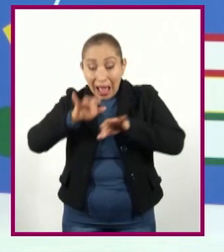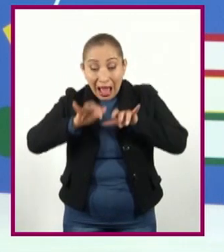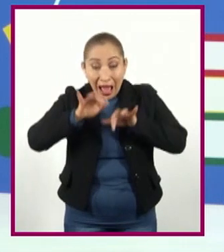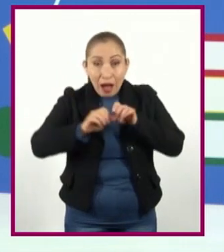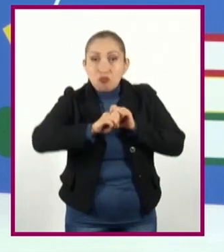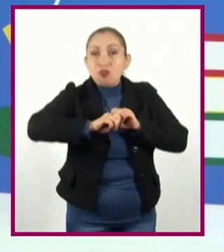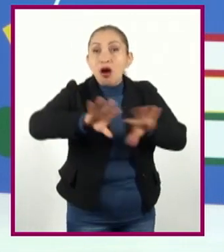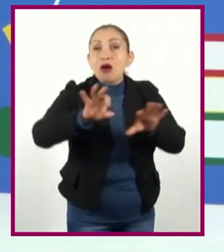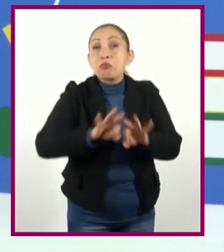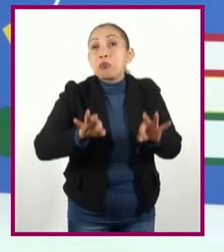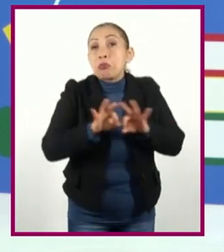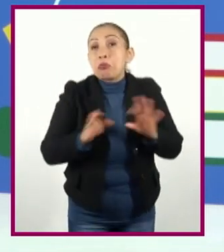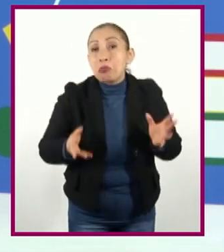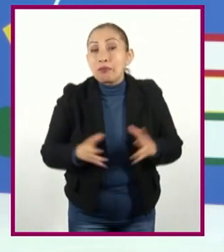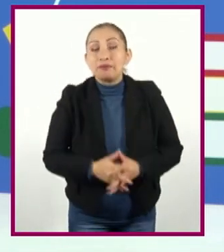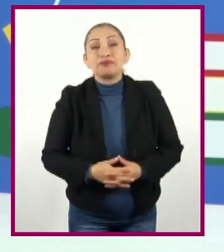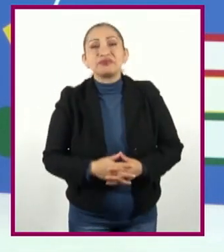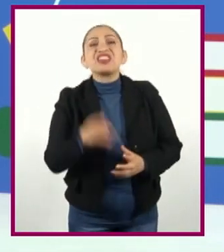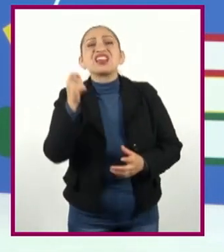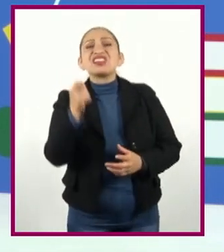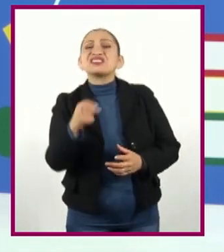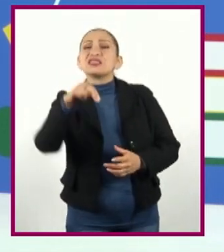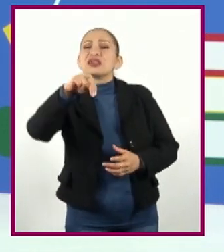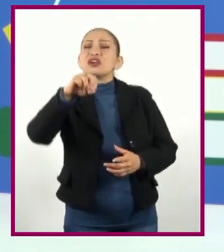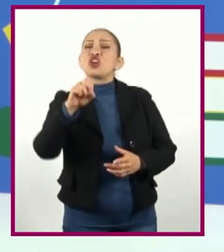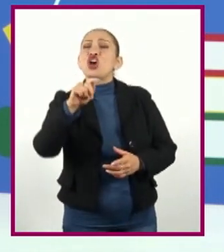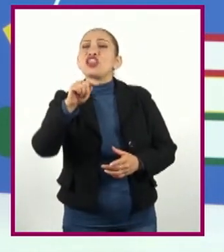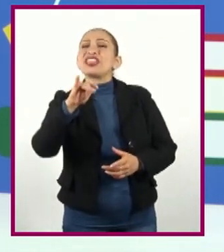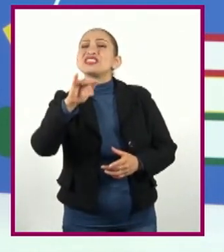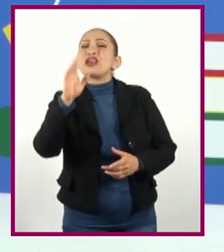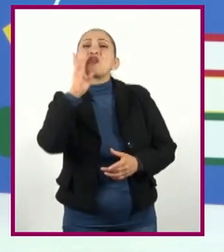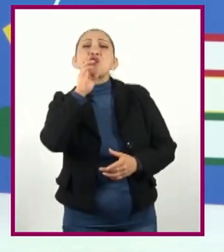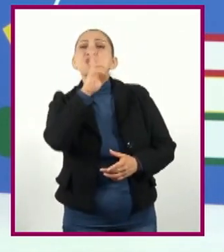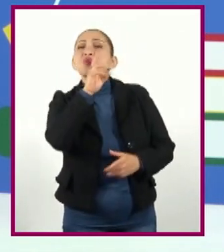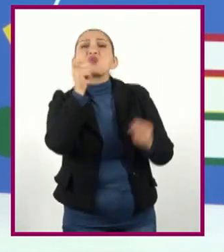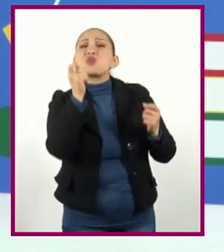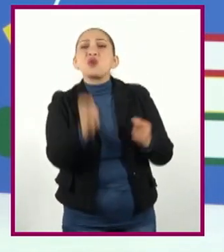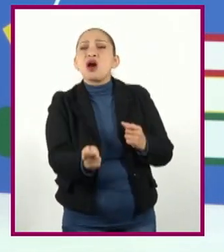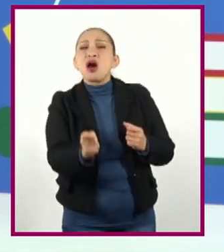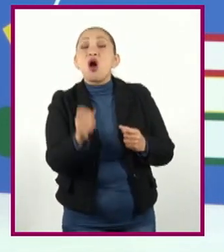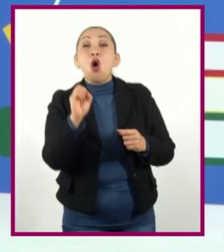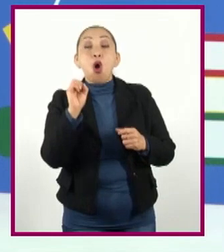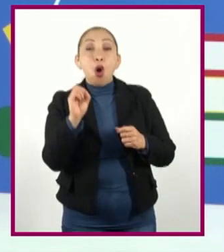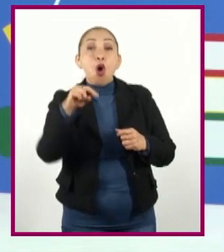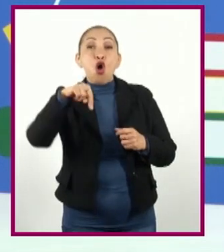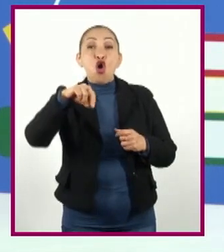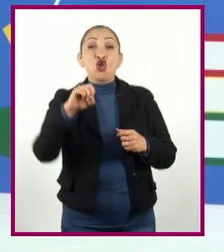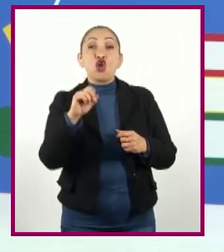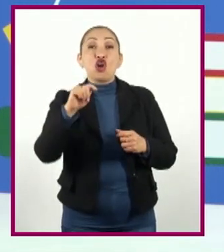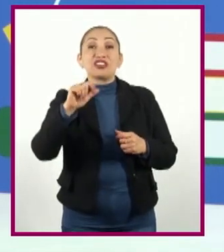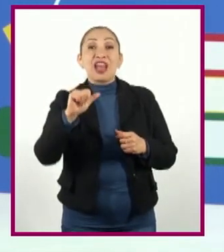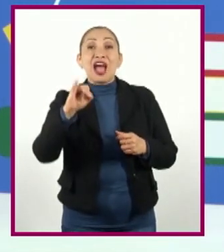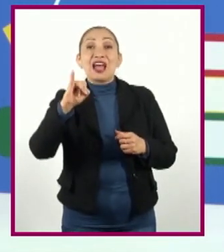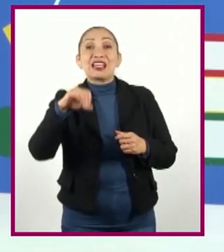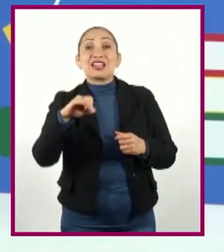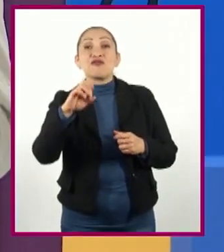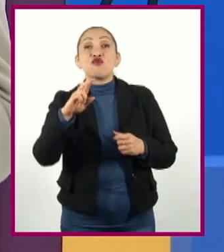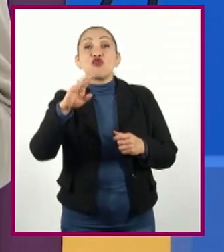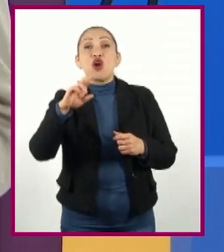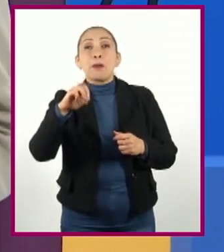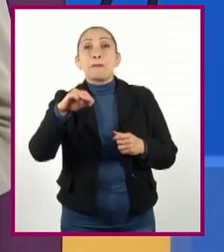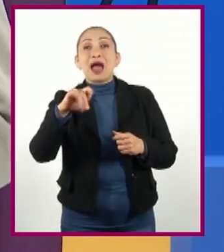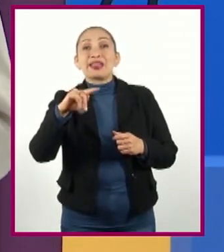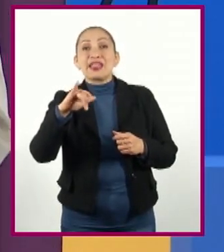importante. ¿Y qué es una noticia? La noticia o nota informativa es el género